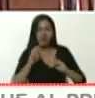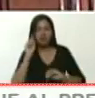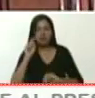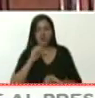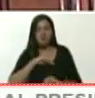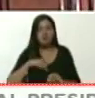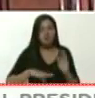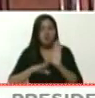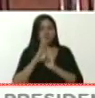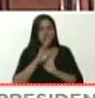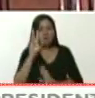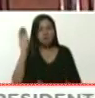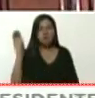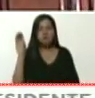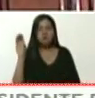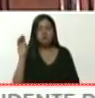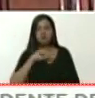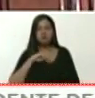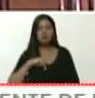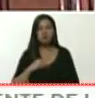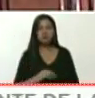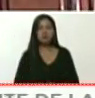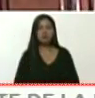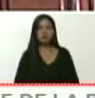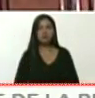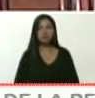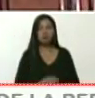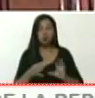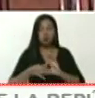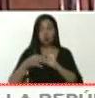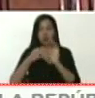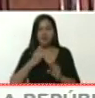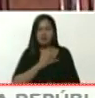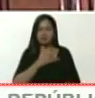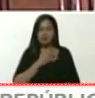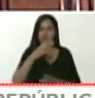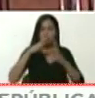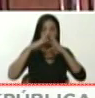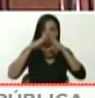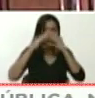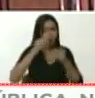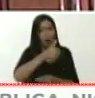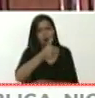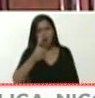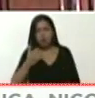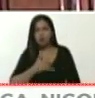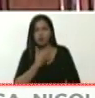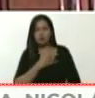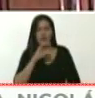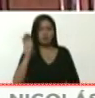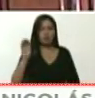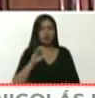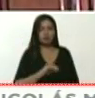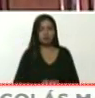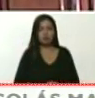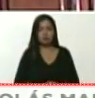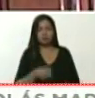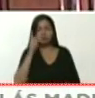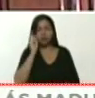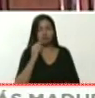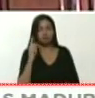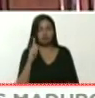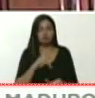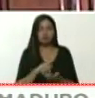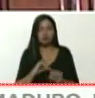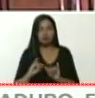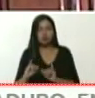de desarrollo del país. Y las universidades, todas las universidades del país, deben entrar en